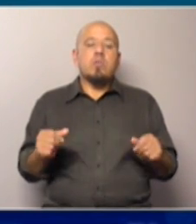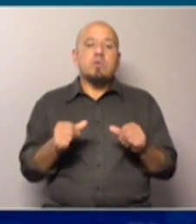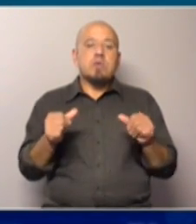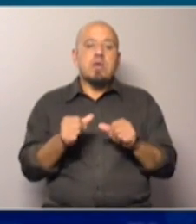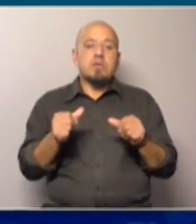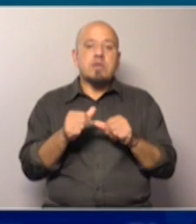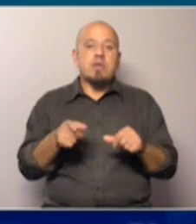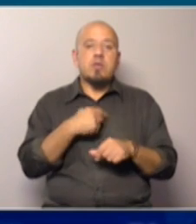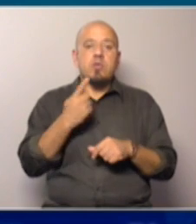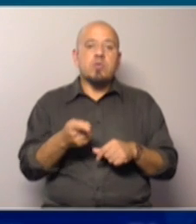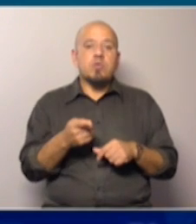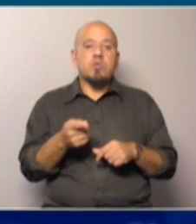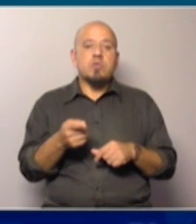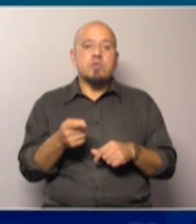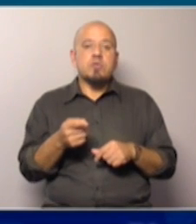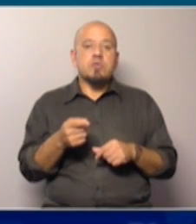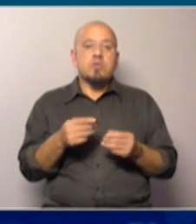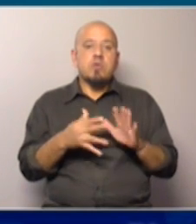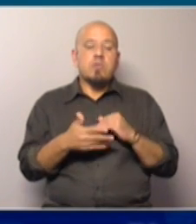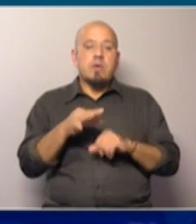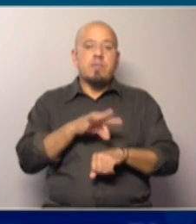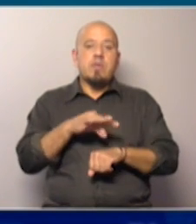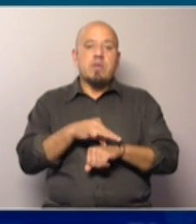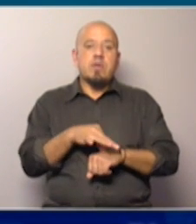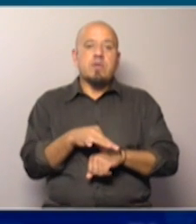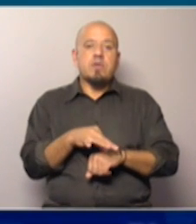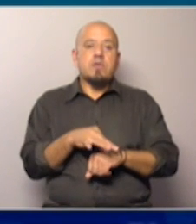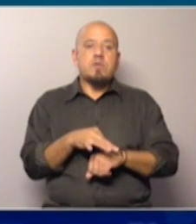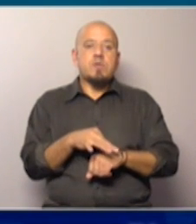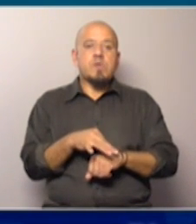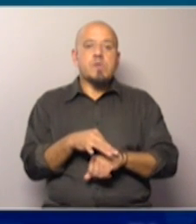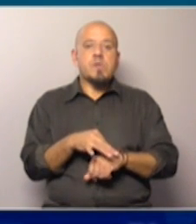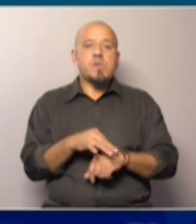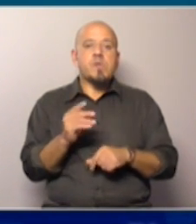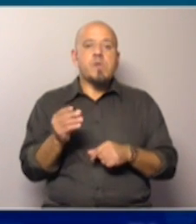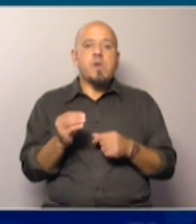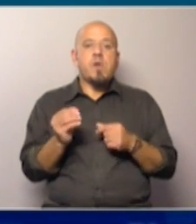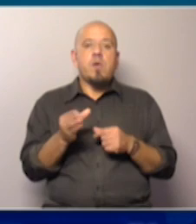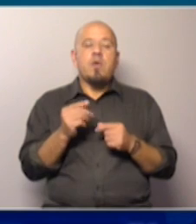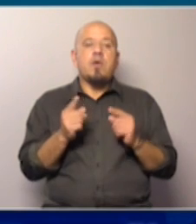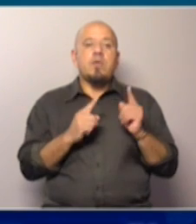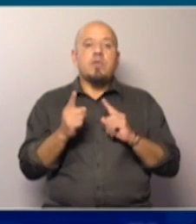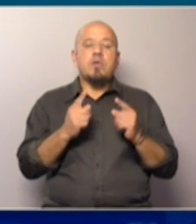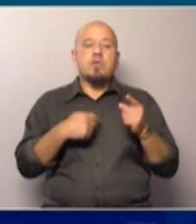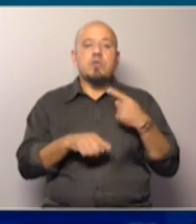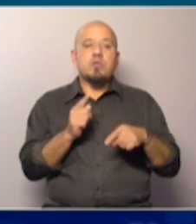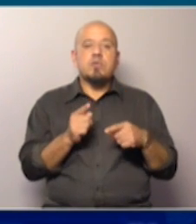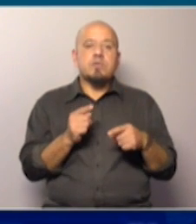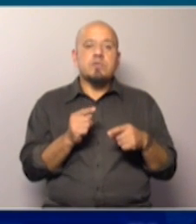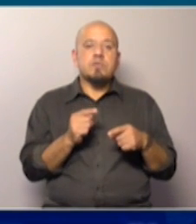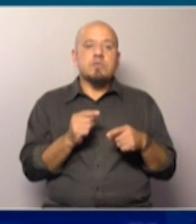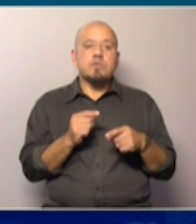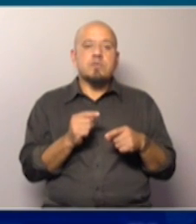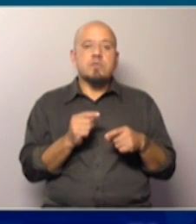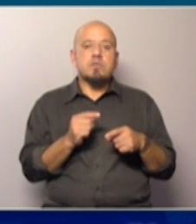en otros procedimientos médicos a los que todos alguna vez nos sometemos. Y entonces le dan un documento